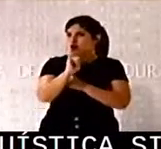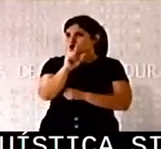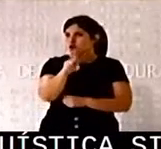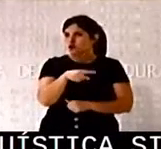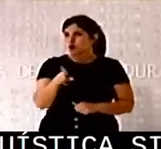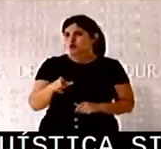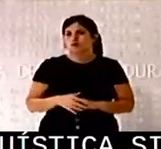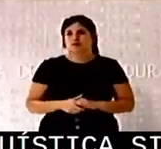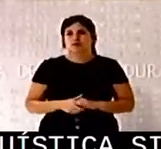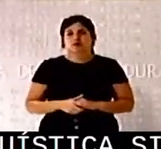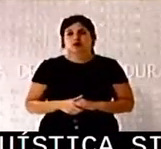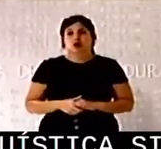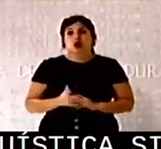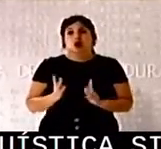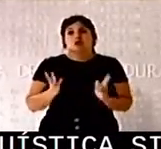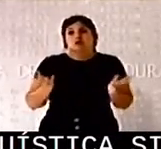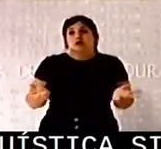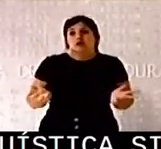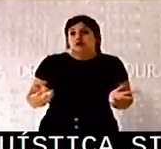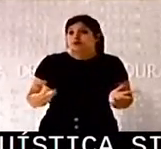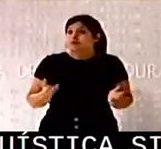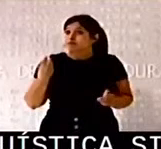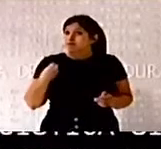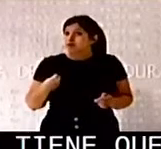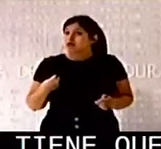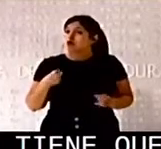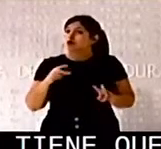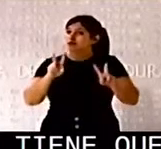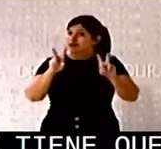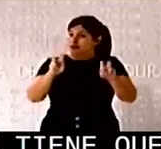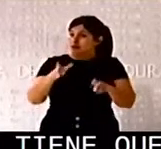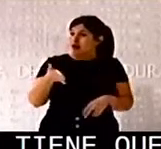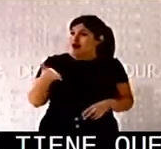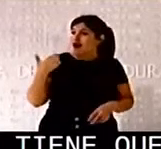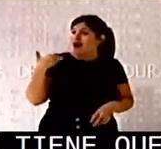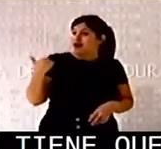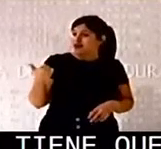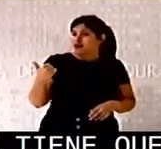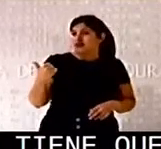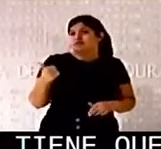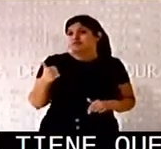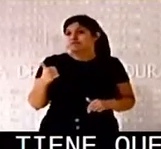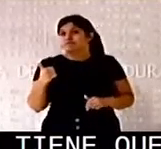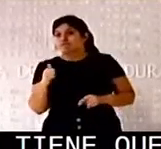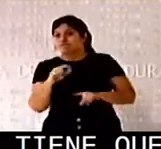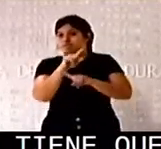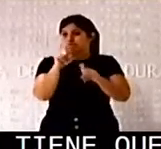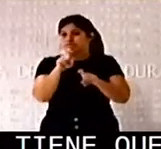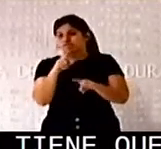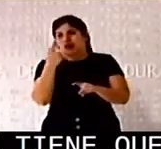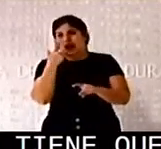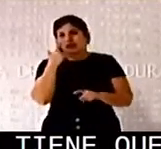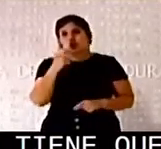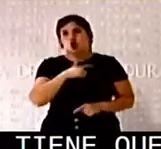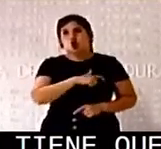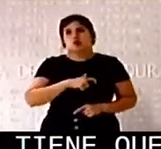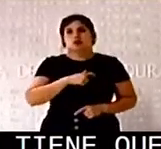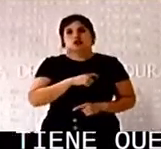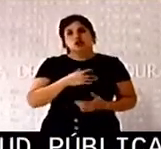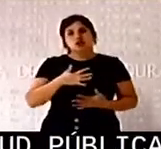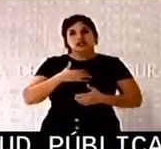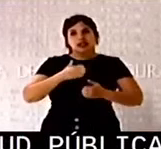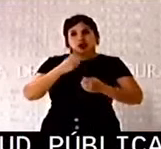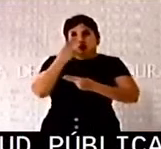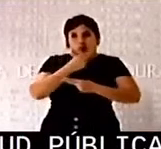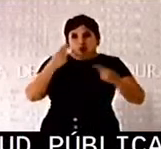Bueno, es algo que tiene que ayer quedó en tratar la Comisión de Salud Pública. Estamos esperando